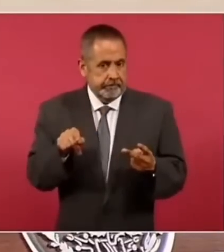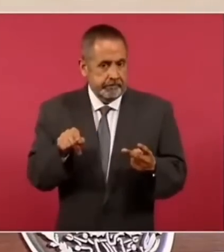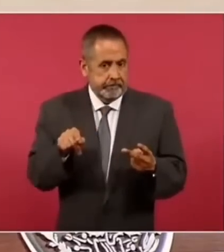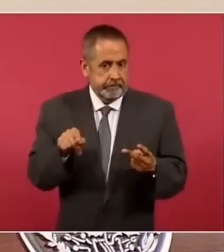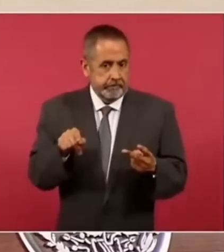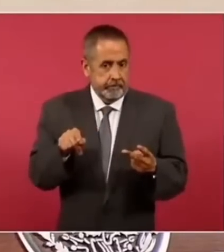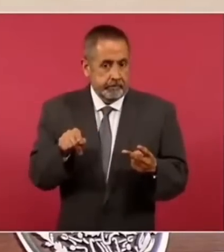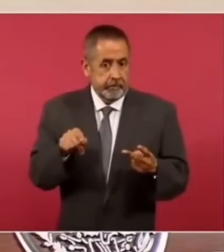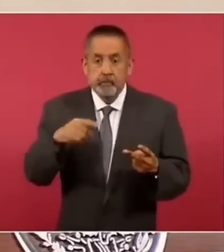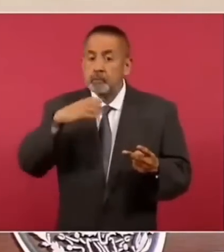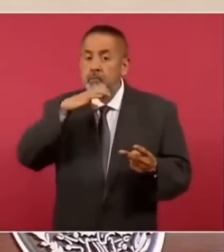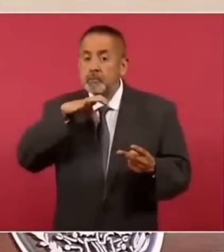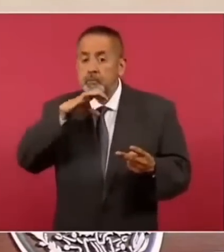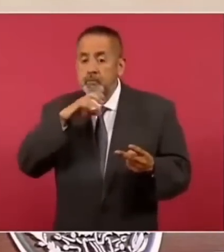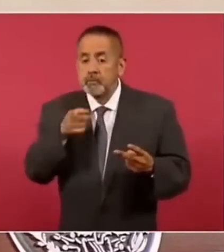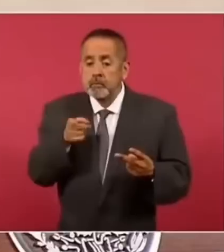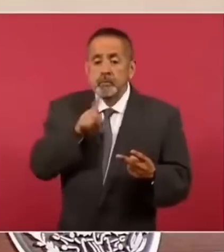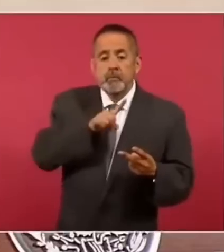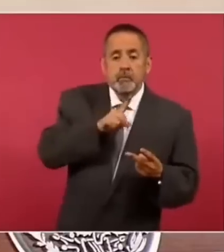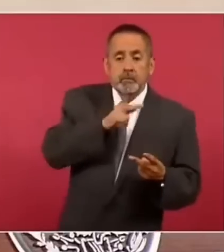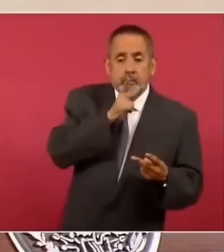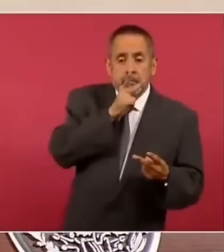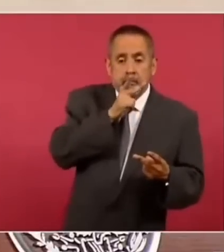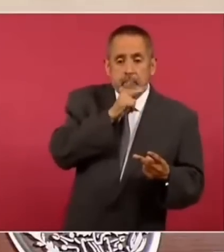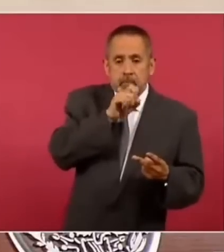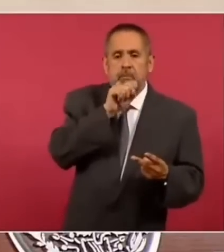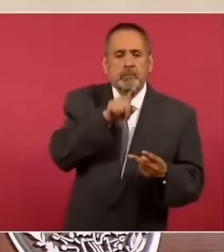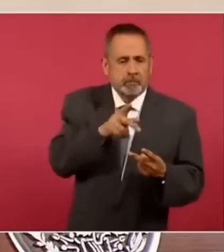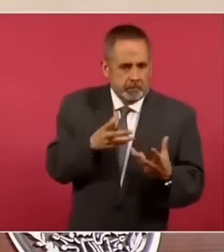de don Venustiano, juarista,